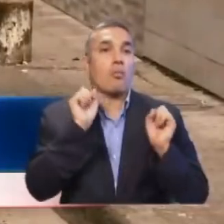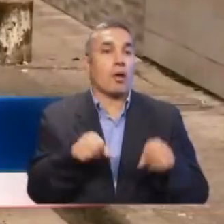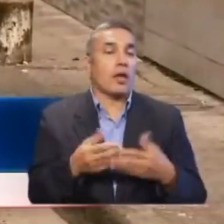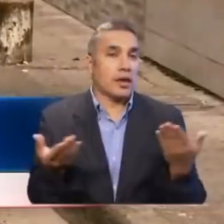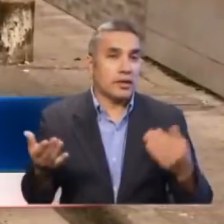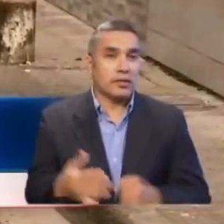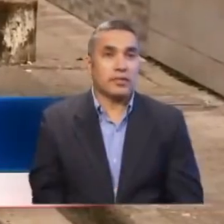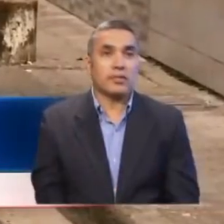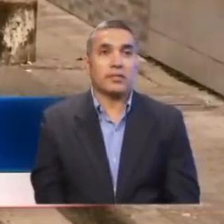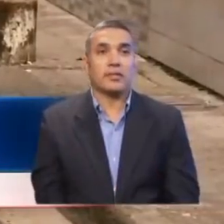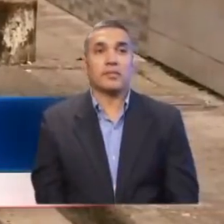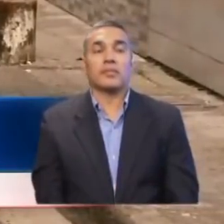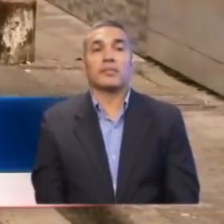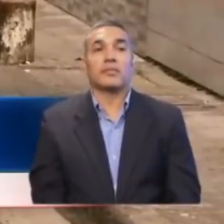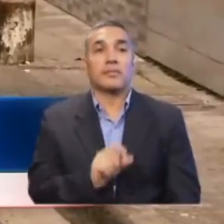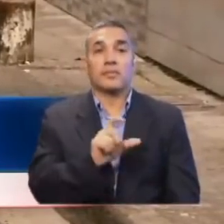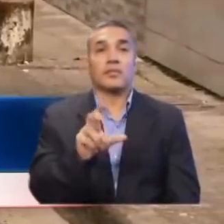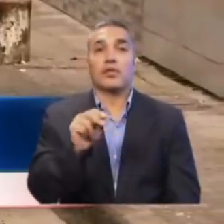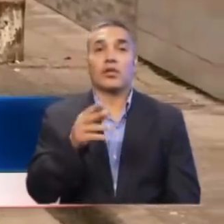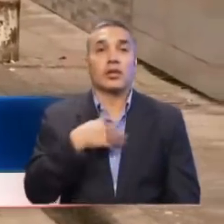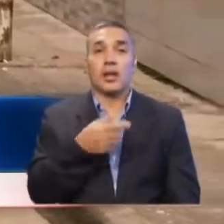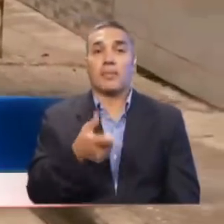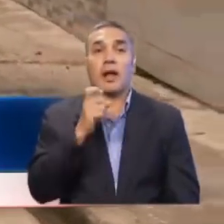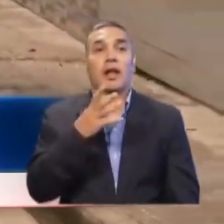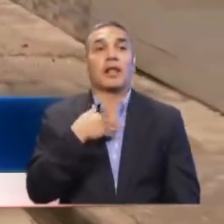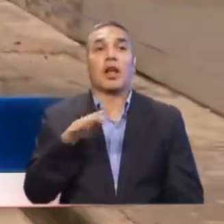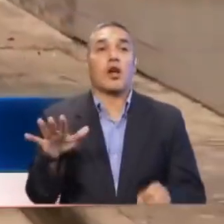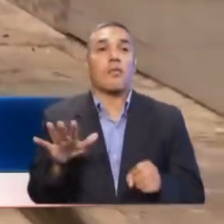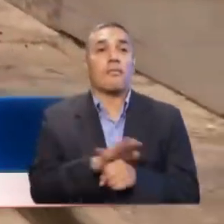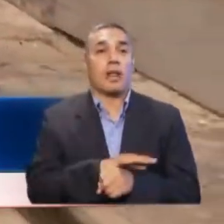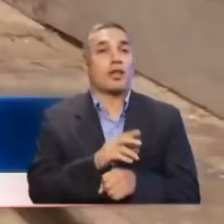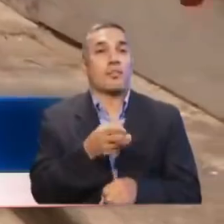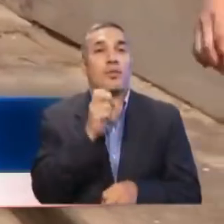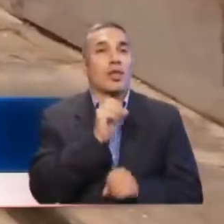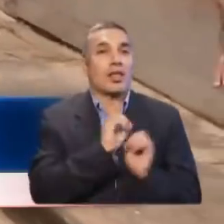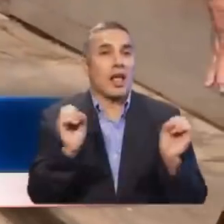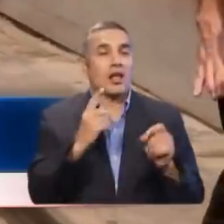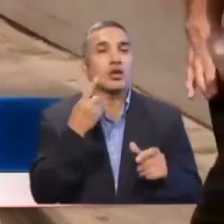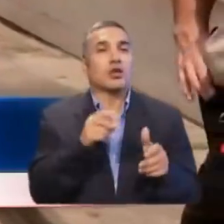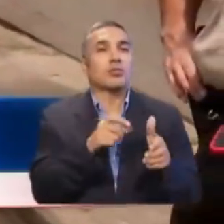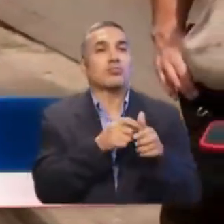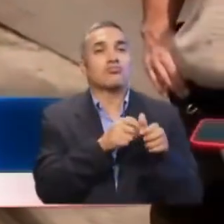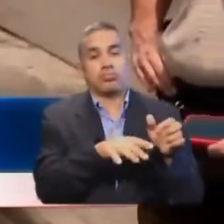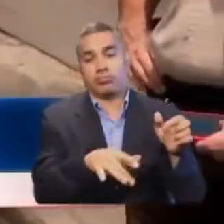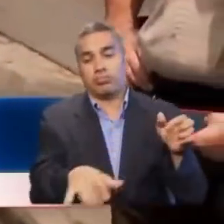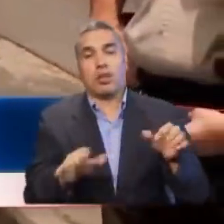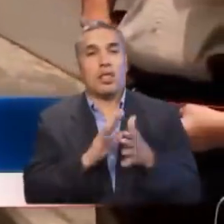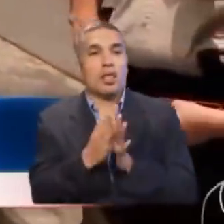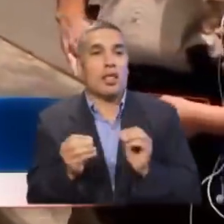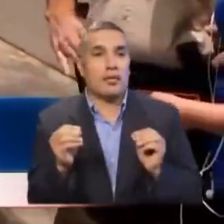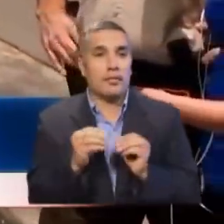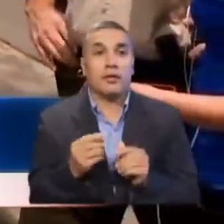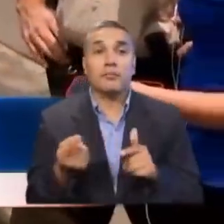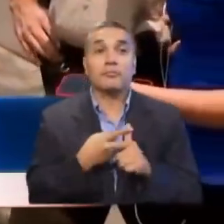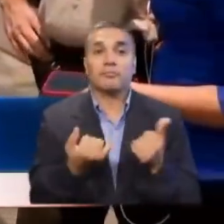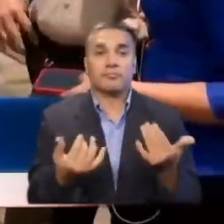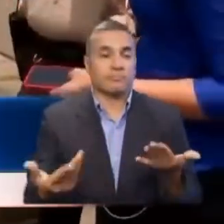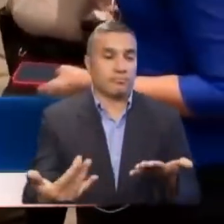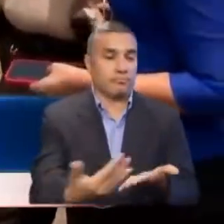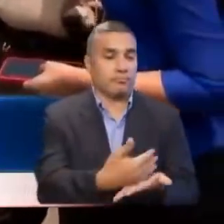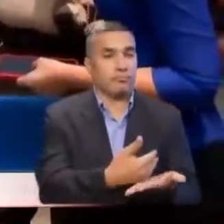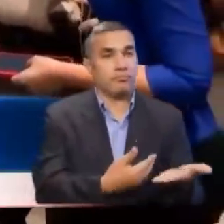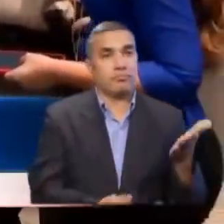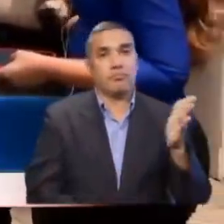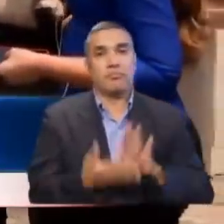las municiones no están permitidas están completas y este rato están siendo fijadas por criminalística para ser llevadas a américa